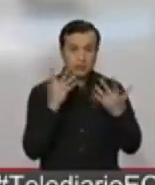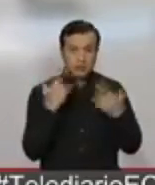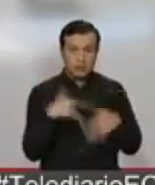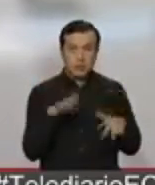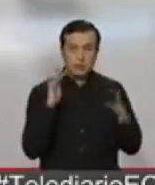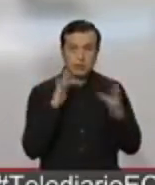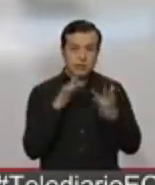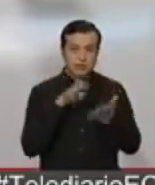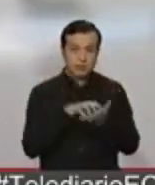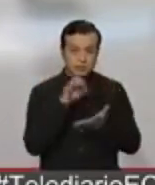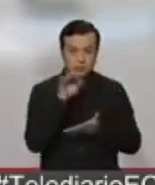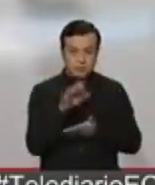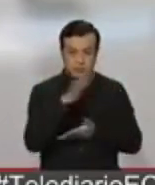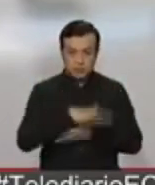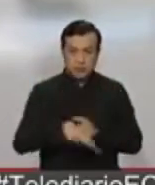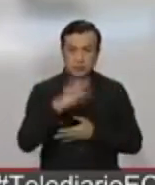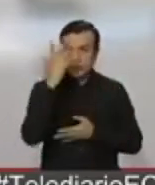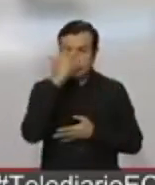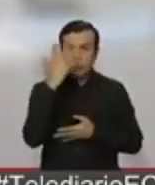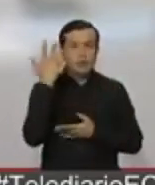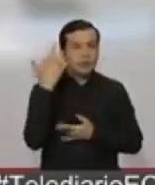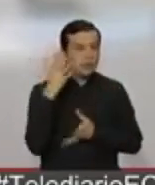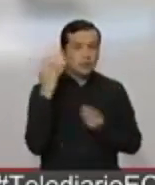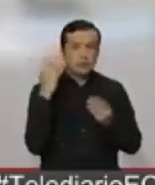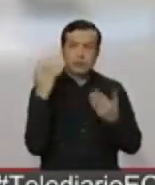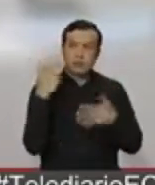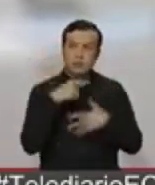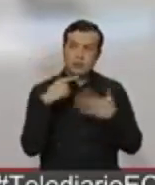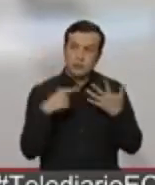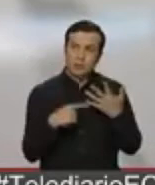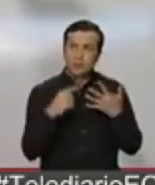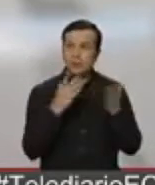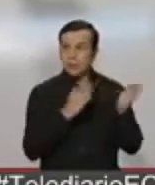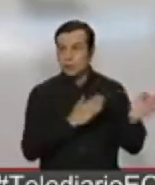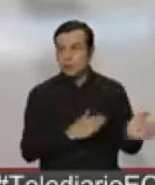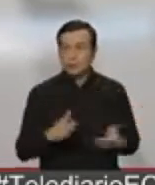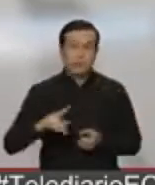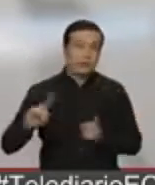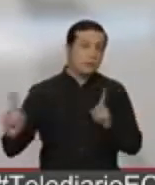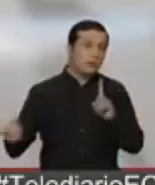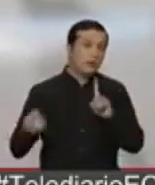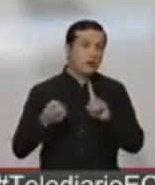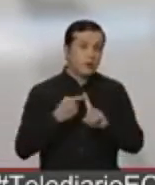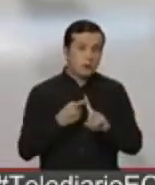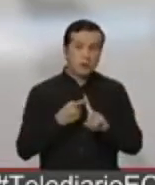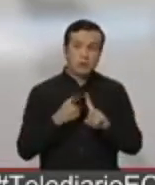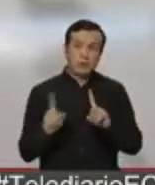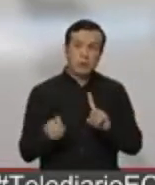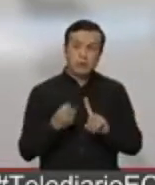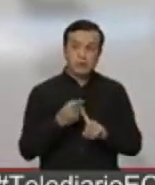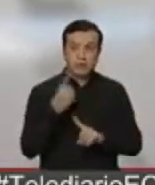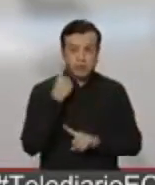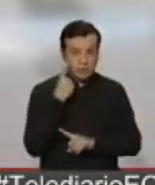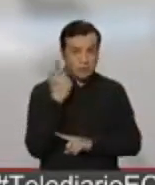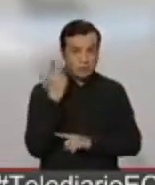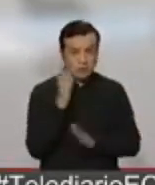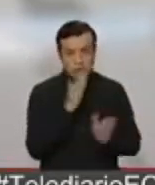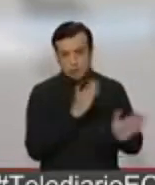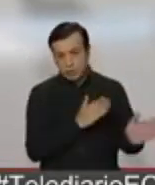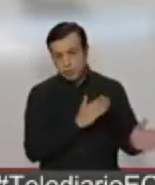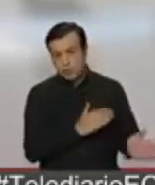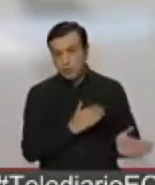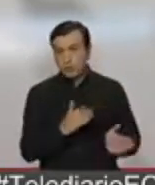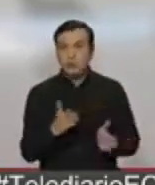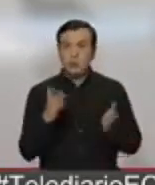estaba en la provincia roque sí y creo que hemos hecho muchas cosas en primer lugar creo que el ejercicio ha sido interesante del poder desarrollar